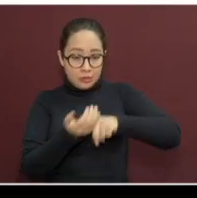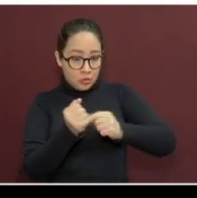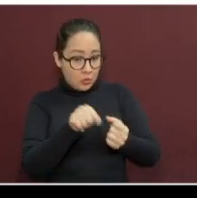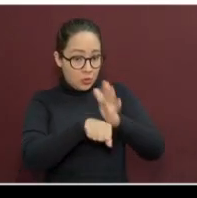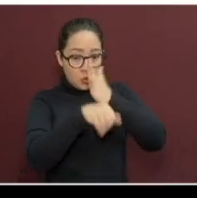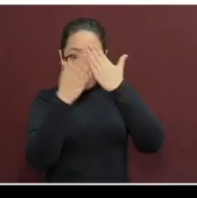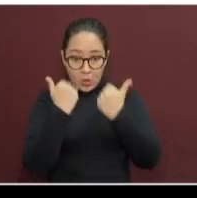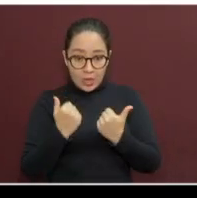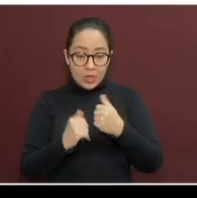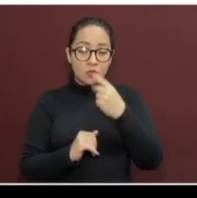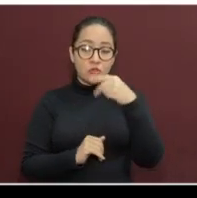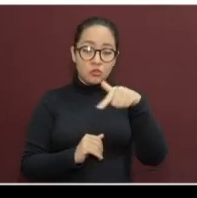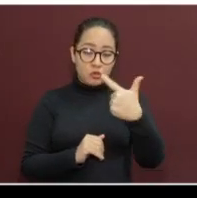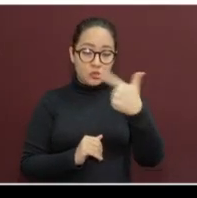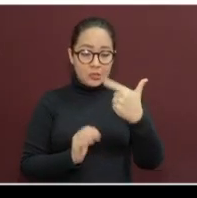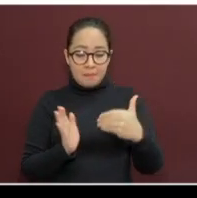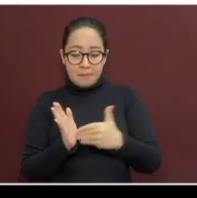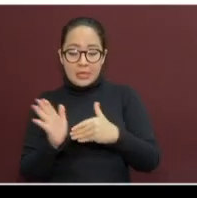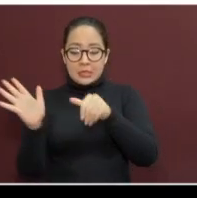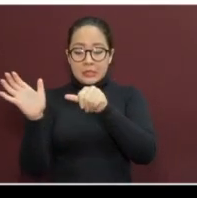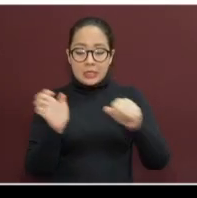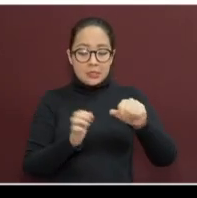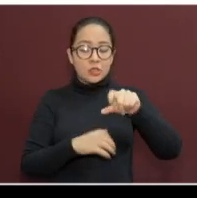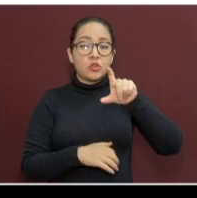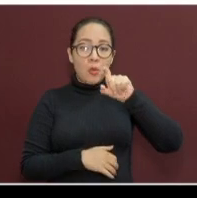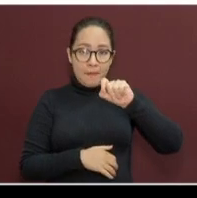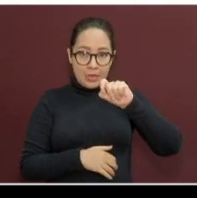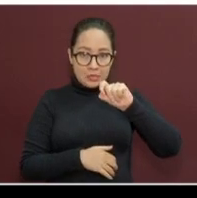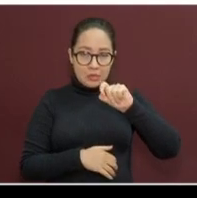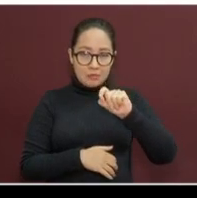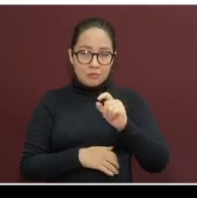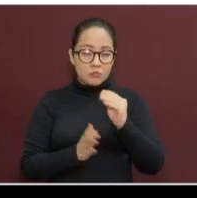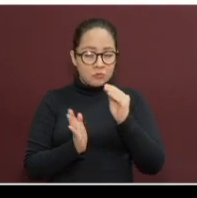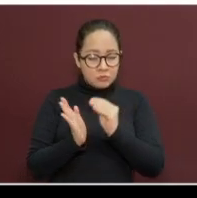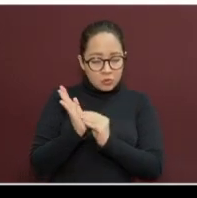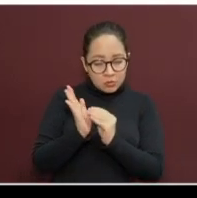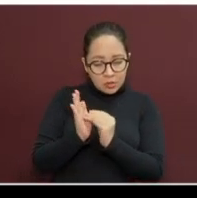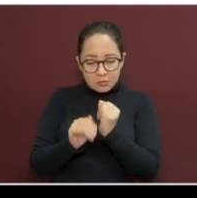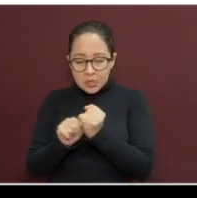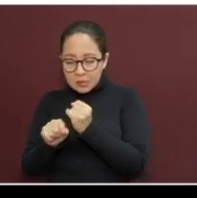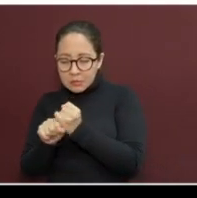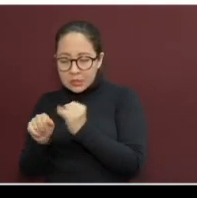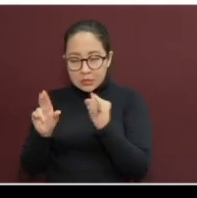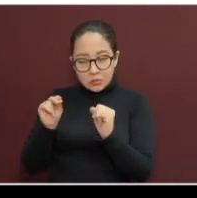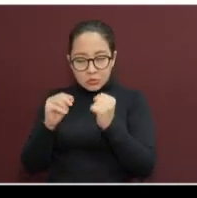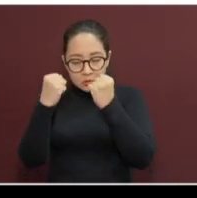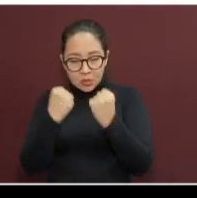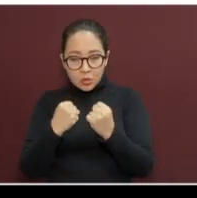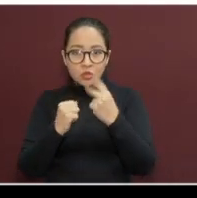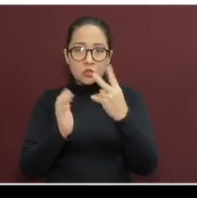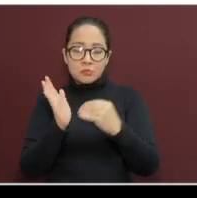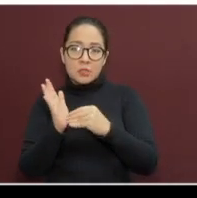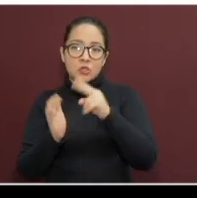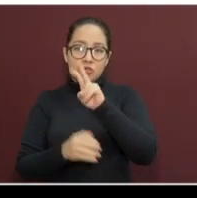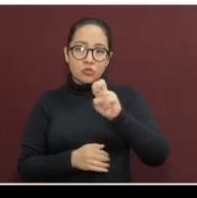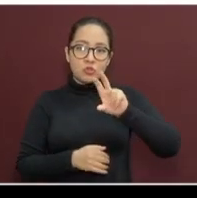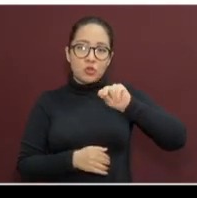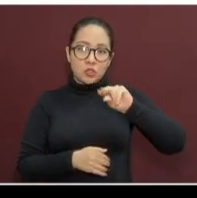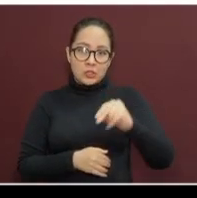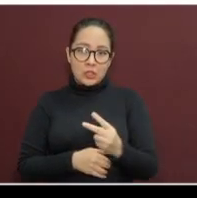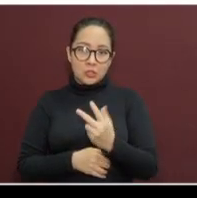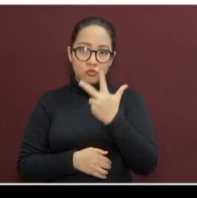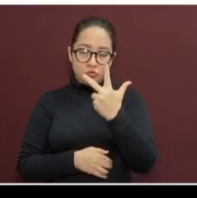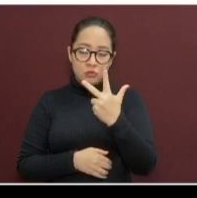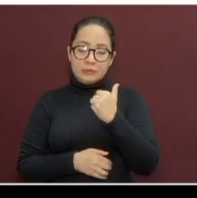son 12.620 aún se encuentran en investigación 2.288 y